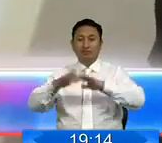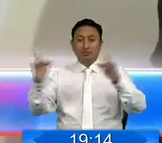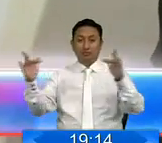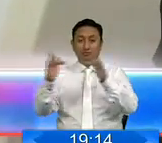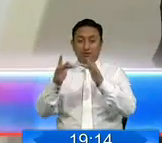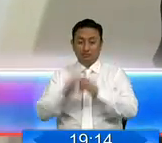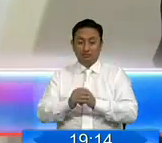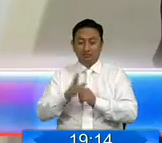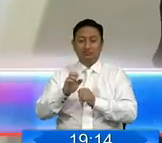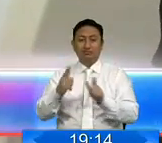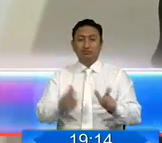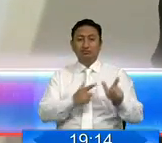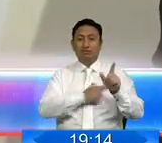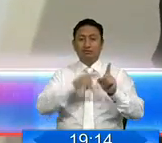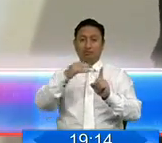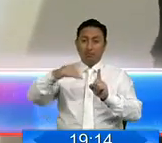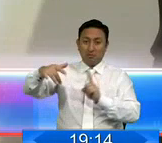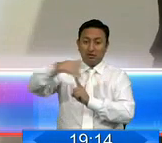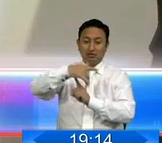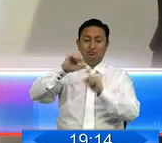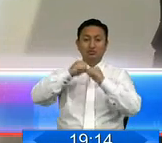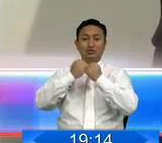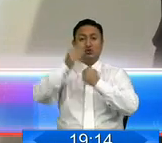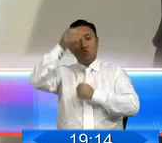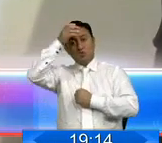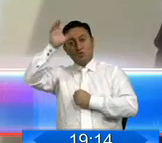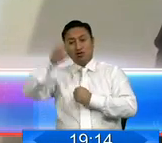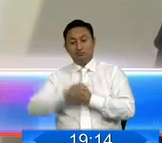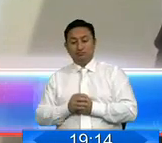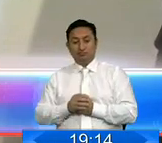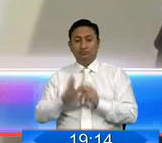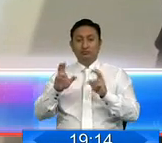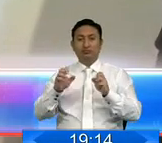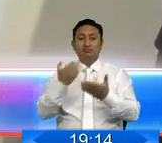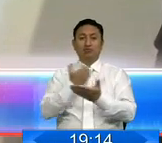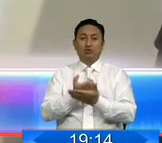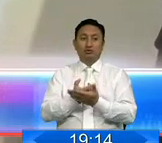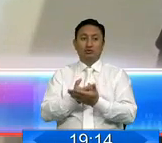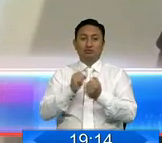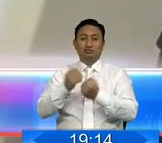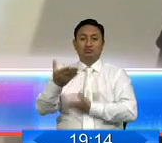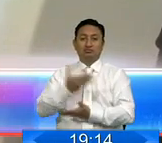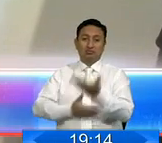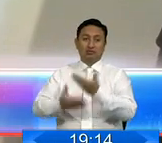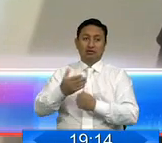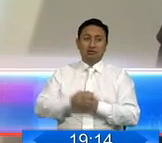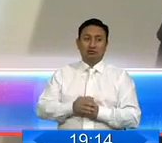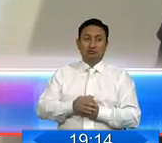asuntos ambientales, asuntos sociales y culturales, asuntos económicos y comerciales